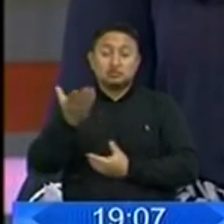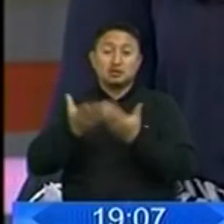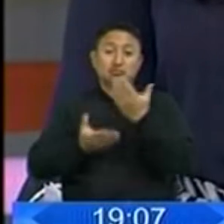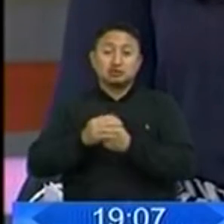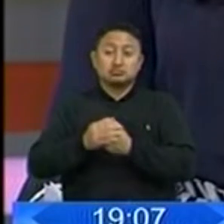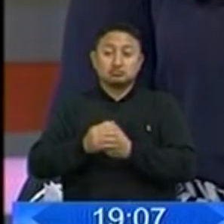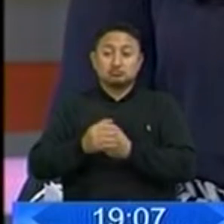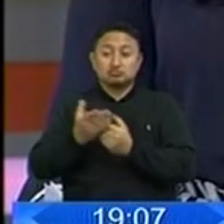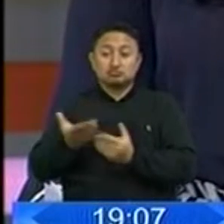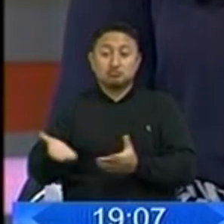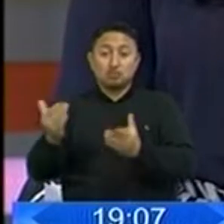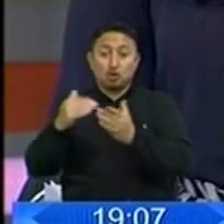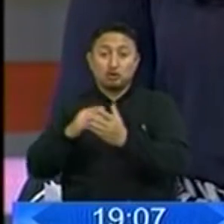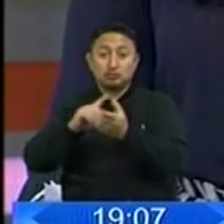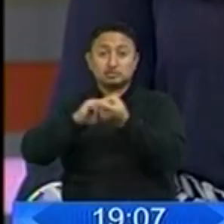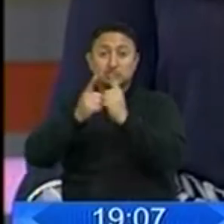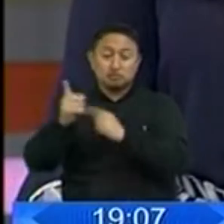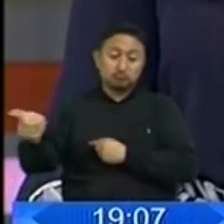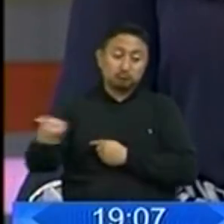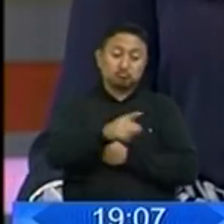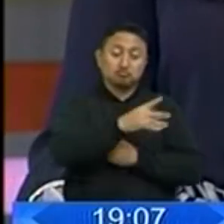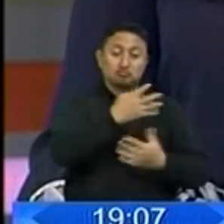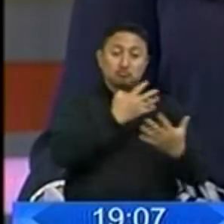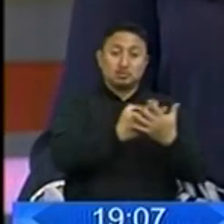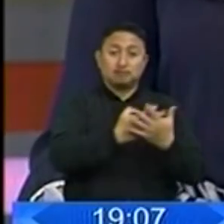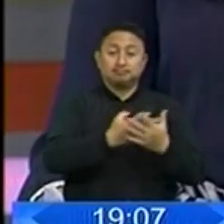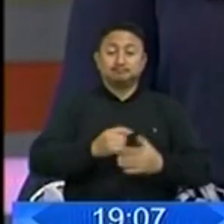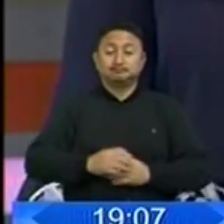se le pueda aplicar nuevamente la prisión preventiva.